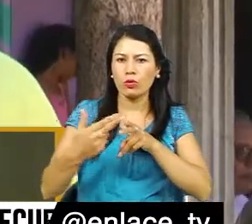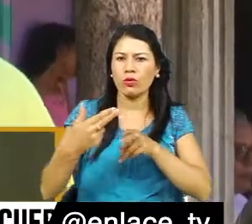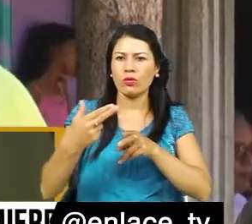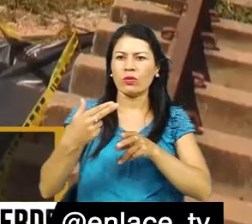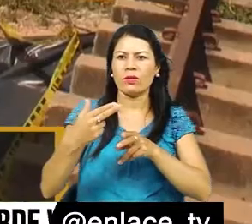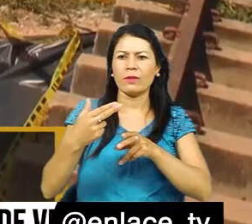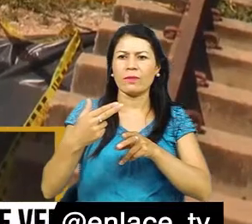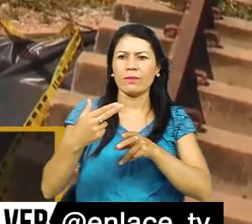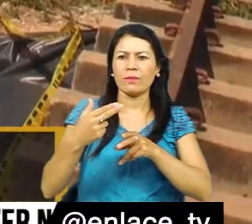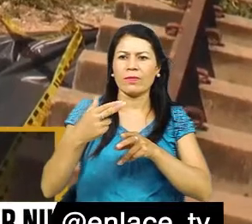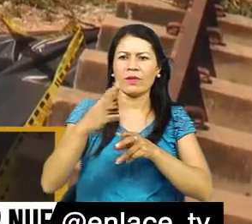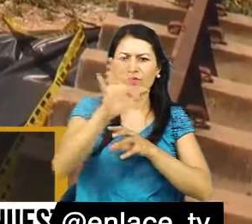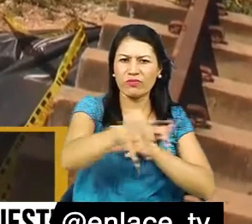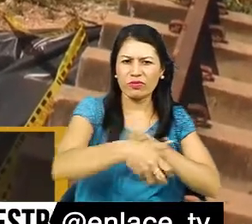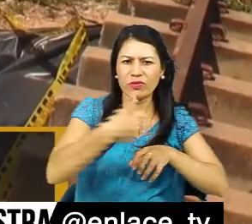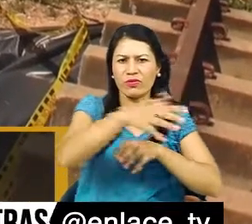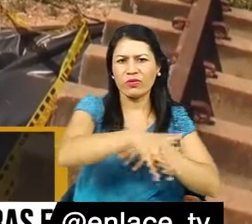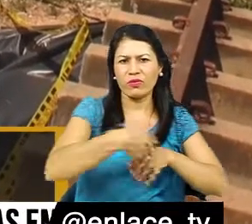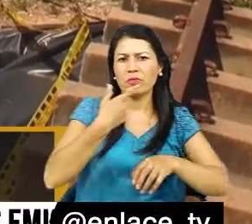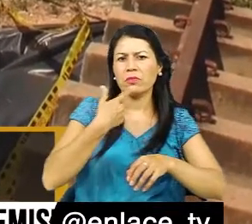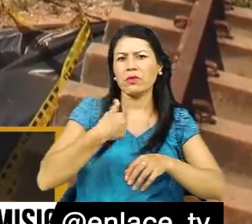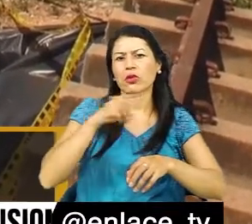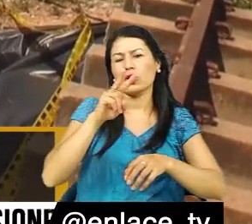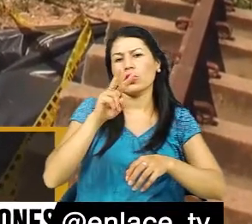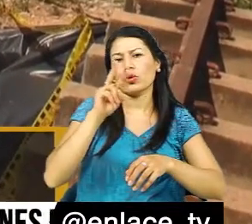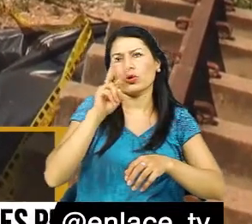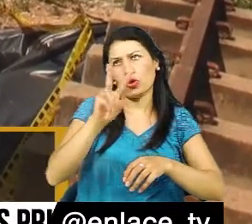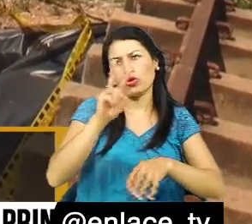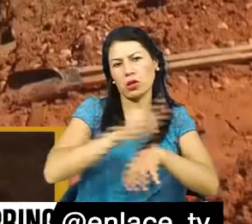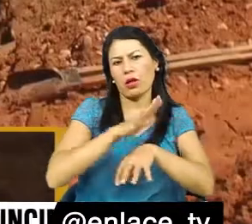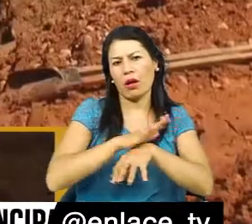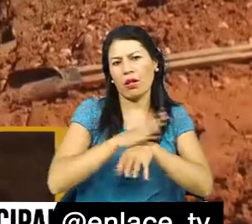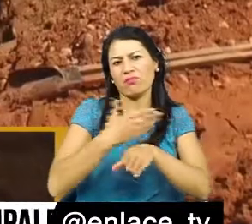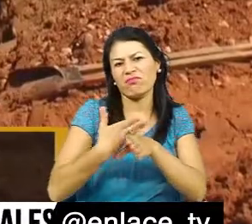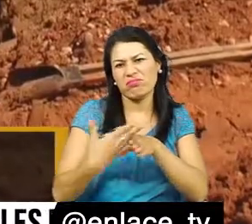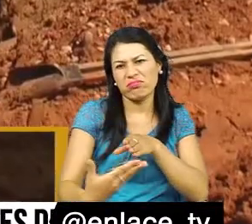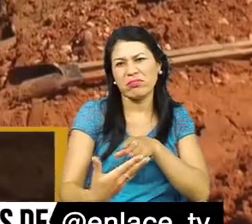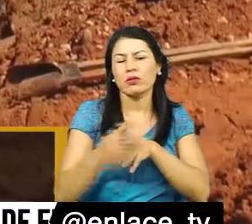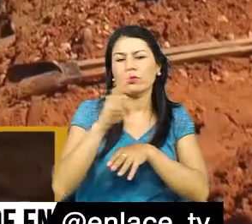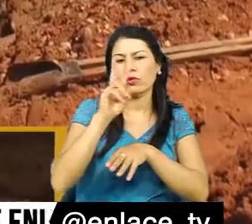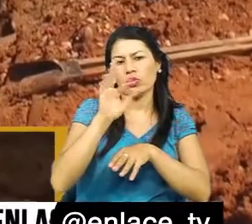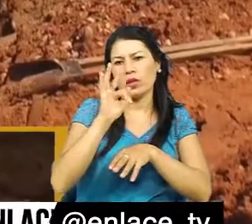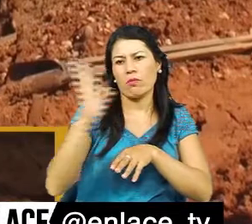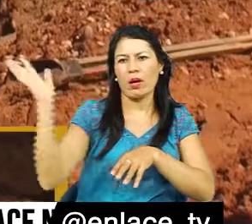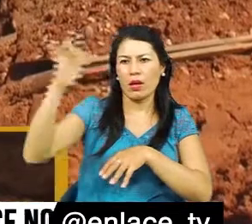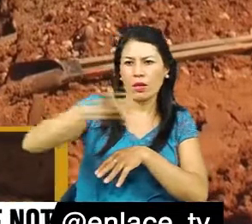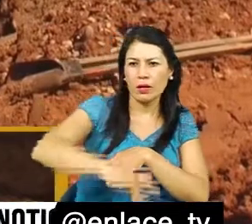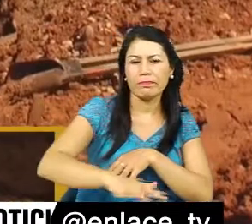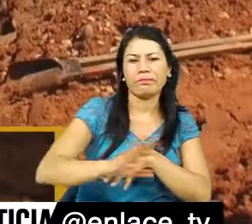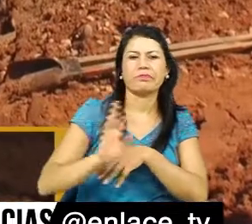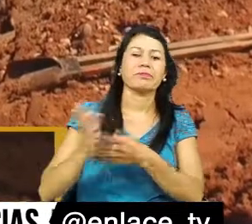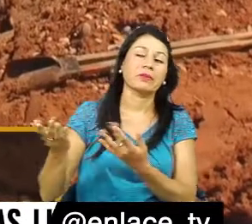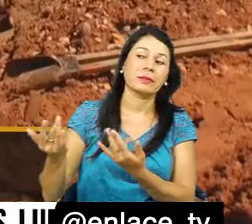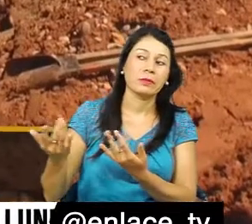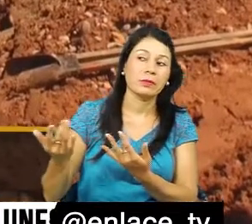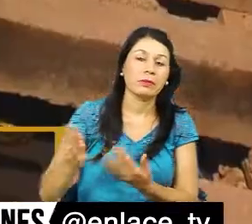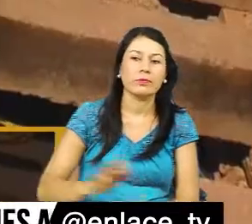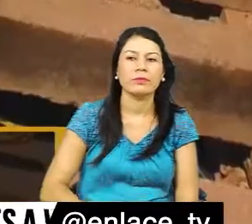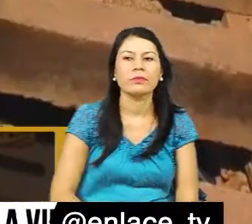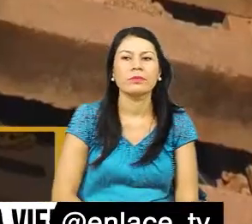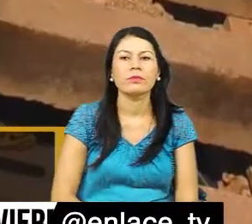las 2 de la tarde, llegó a las 2:30 y ahí se empezaba y se destapó, ¿no es? Estamos esperando.